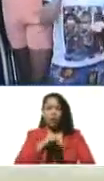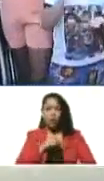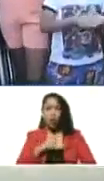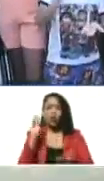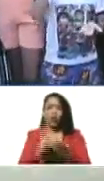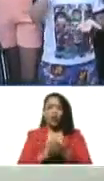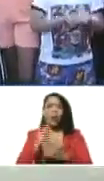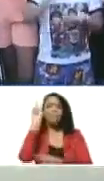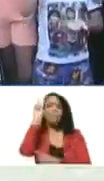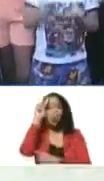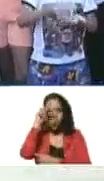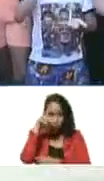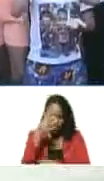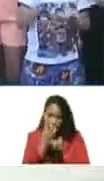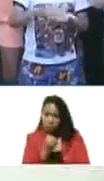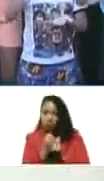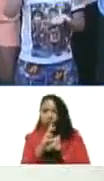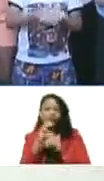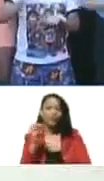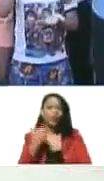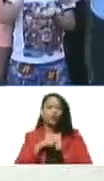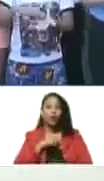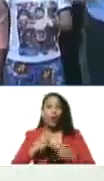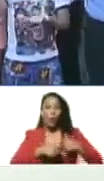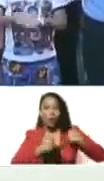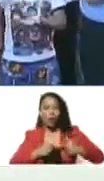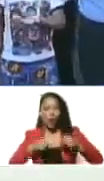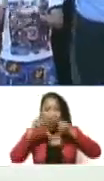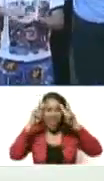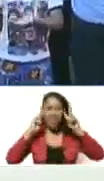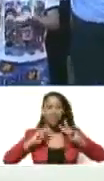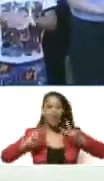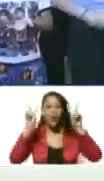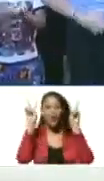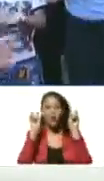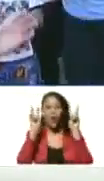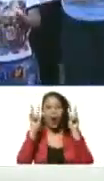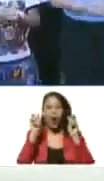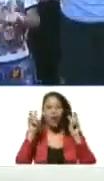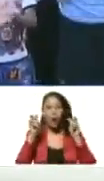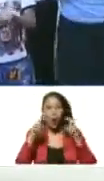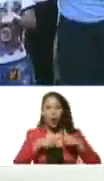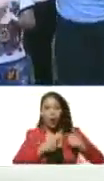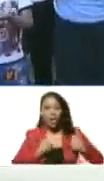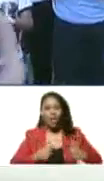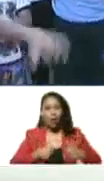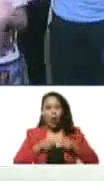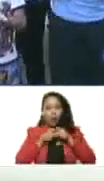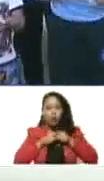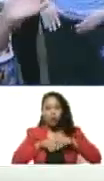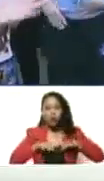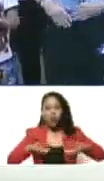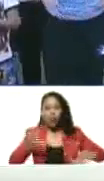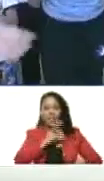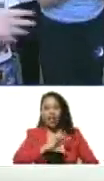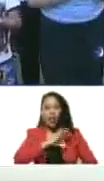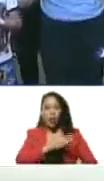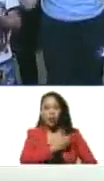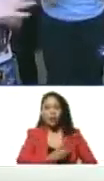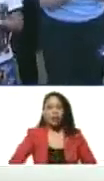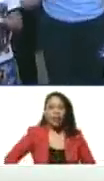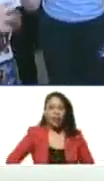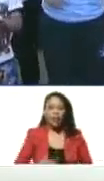bajar la cabeza, que ahora tenemos un corazón renovado, que tenemos un corazón nuevo, un corazón expandido, señor presidente.